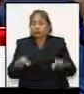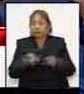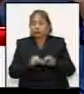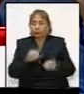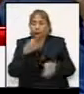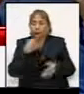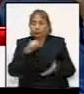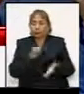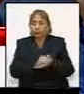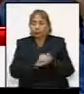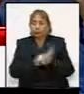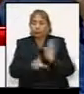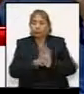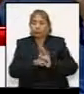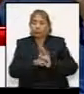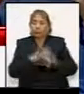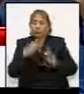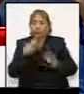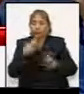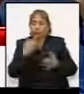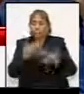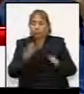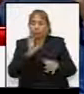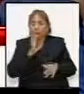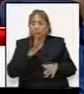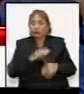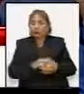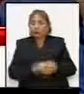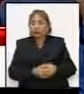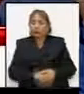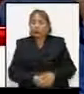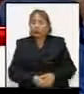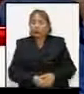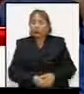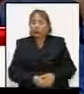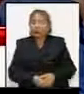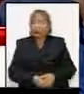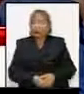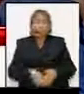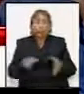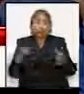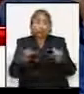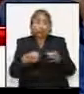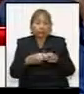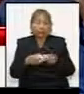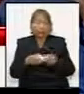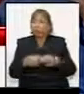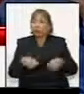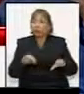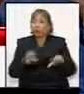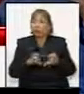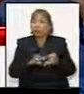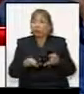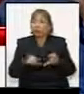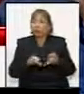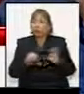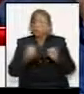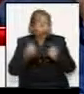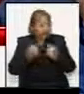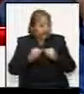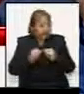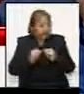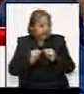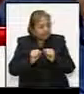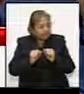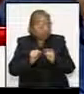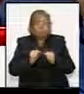destacar de esta ley es que, como ya lo han manifestado otros colegas congresistas, de que dentro de la comisión de presupuesto se ha hecho el esfuerzo por